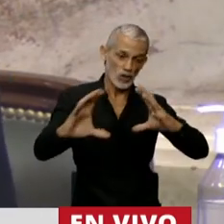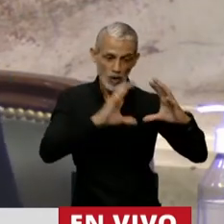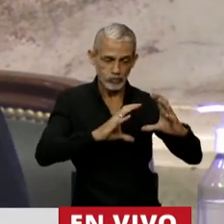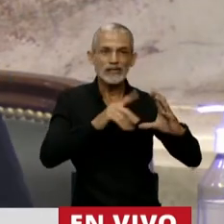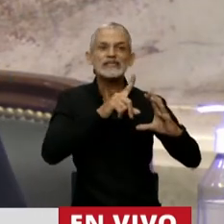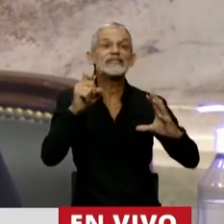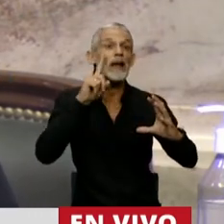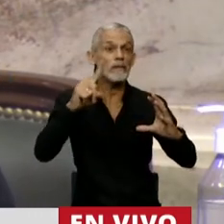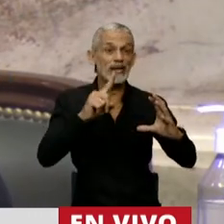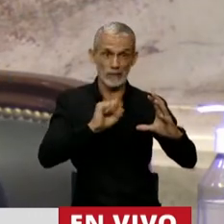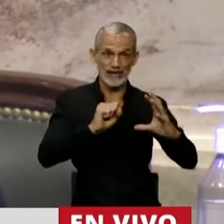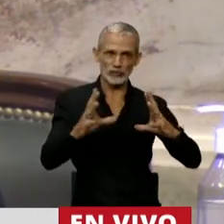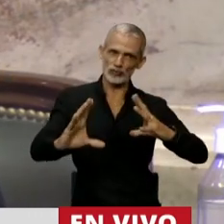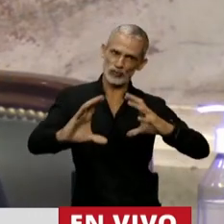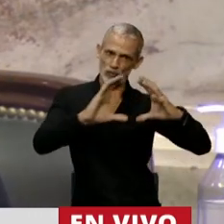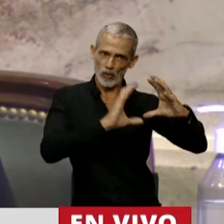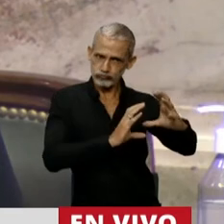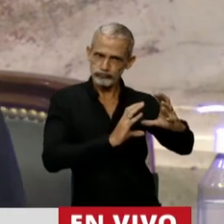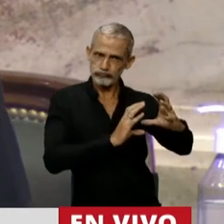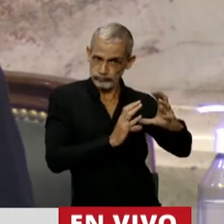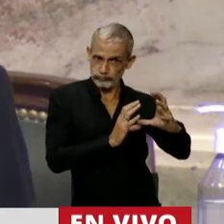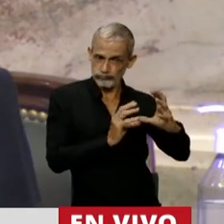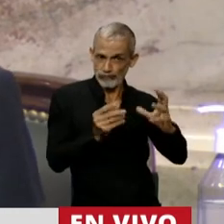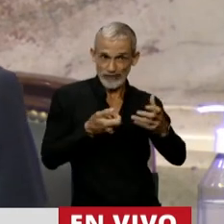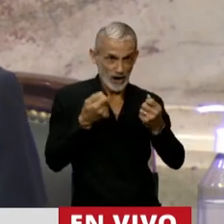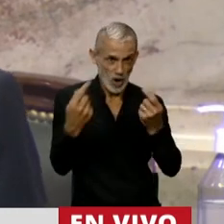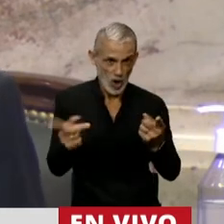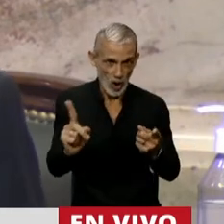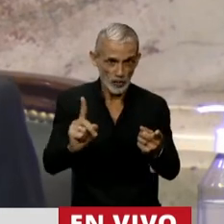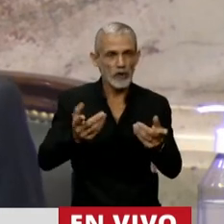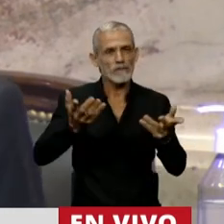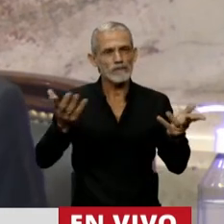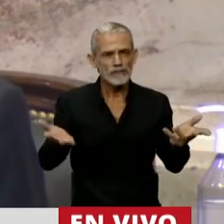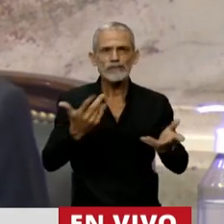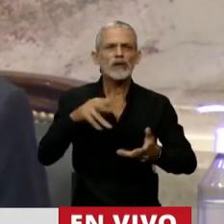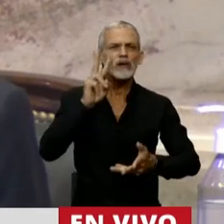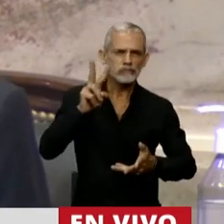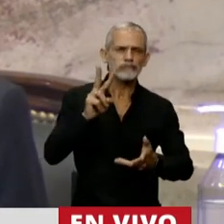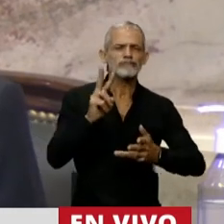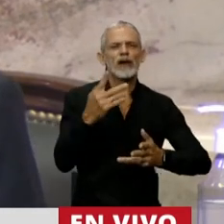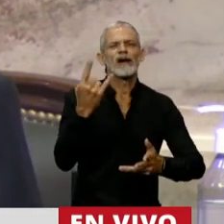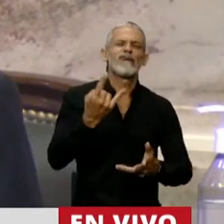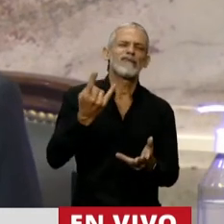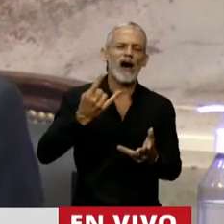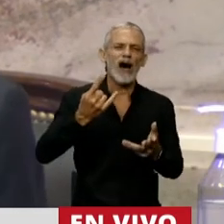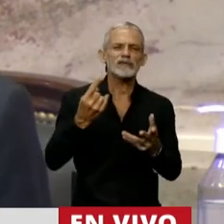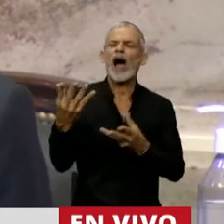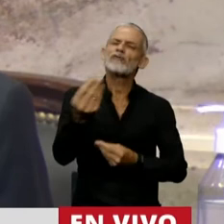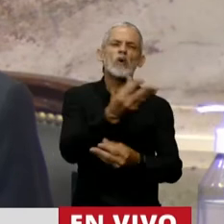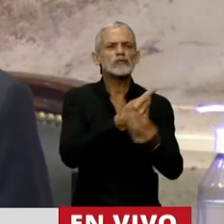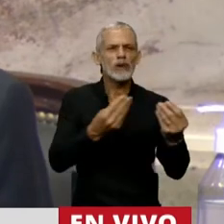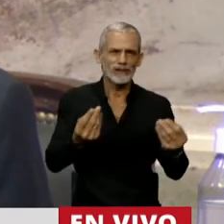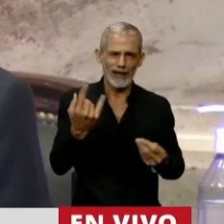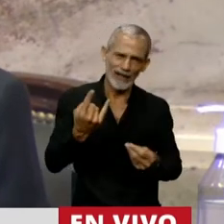mil pesos, como también se ha dicho acá. Entonces, lo que vemos acá que en nombre de una falsa solidaridad, lo que en realidad se